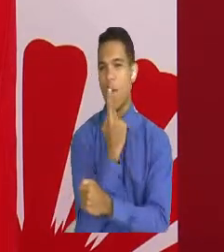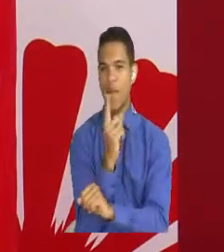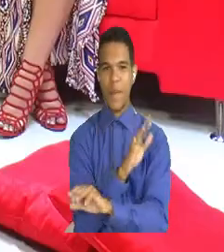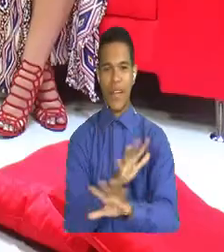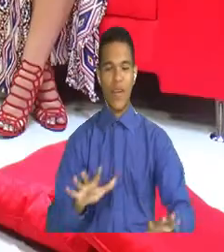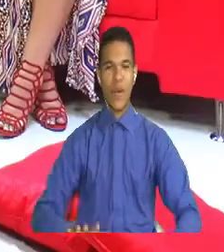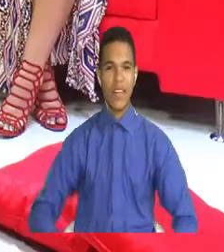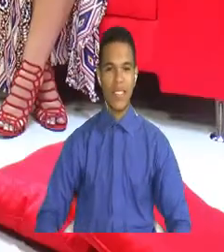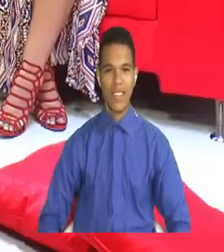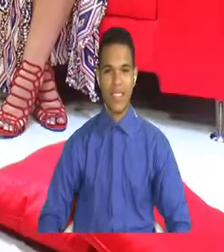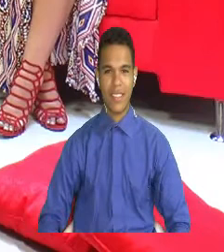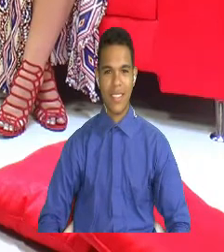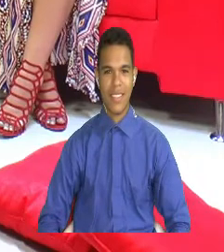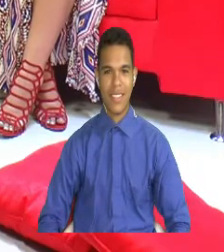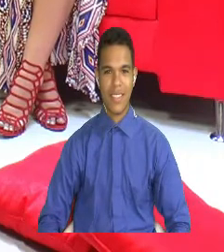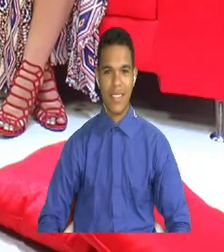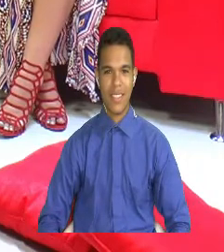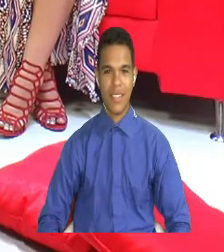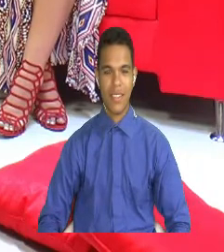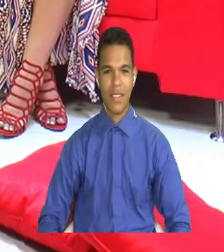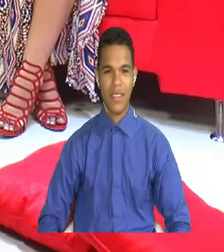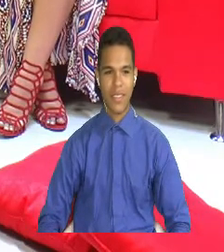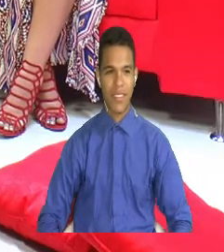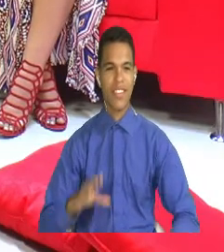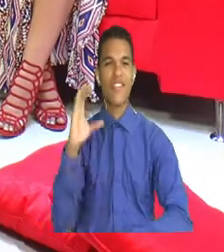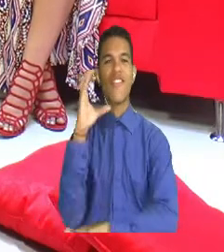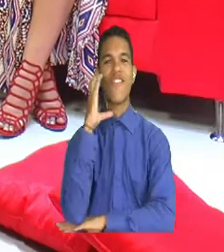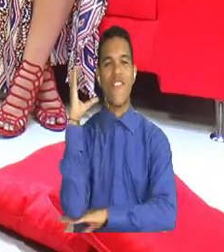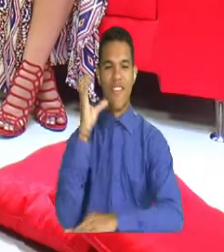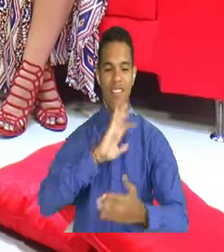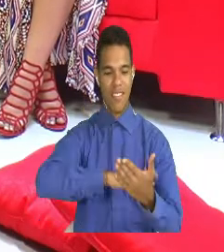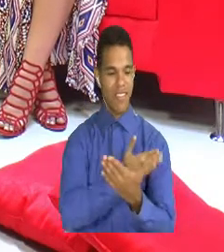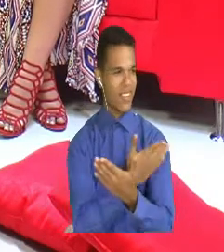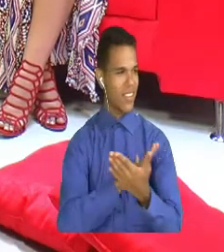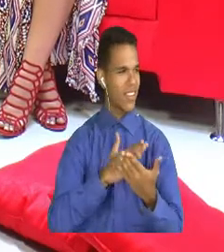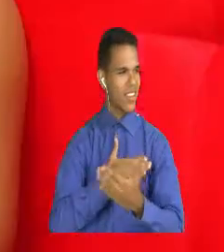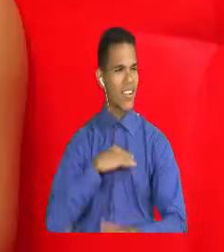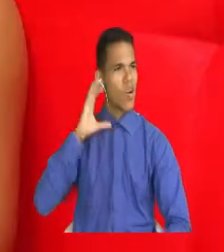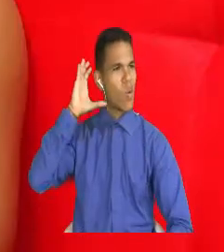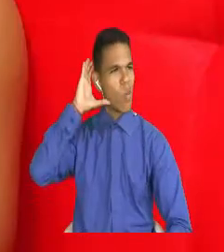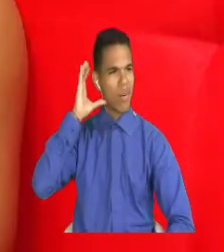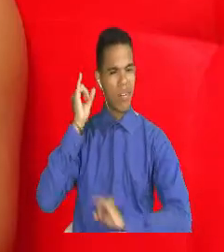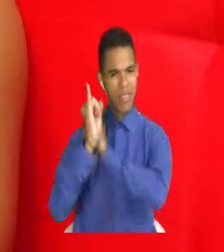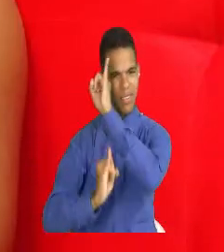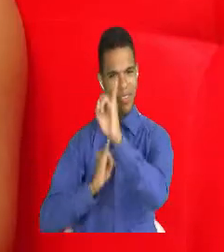Facilísimo. Sí. Artista colombiano que ha pegado mucho en el extranjero.